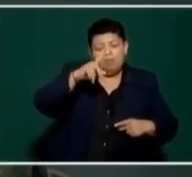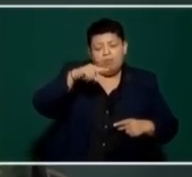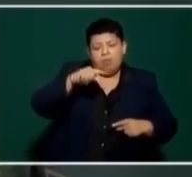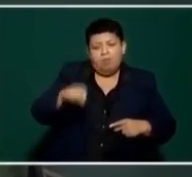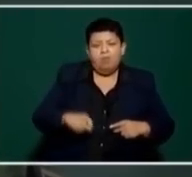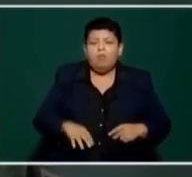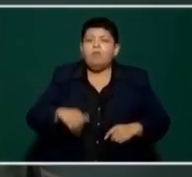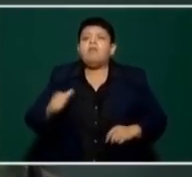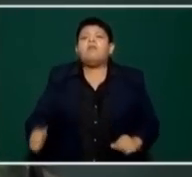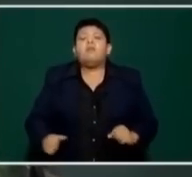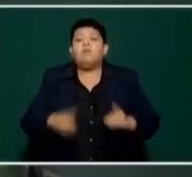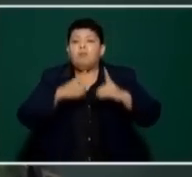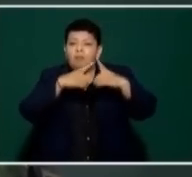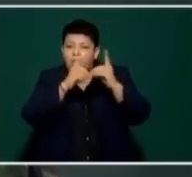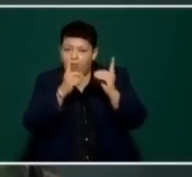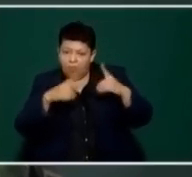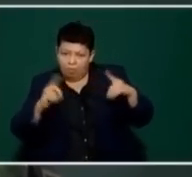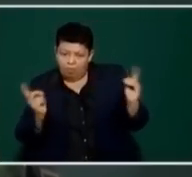desarrollo